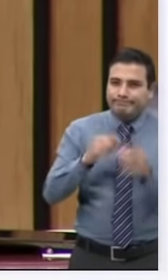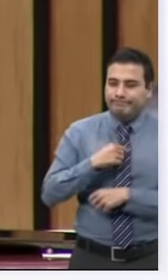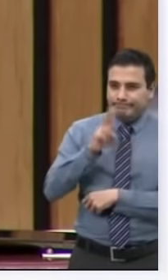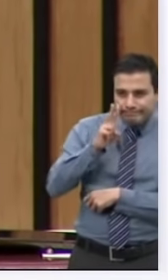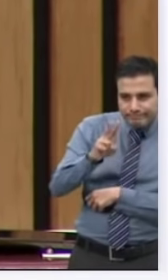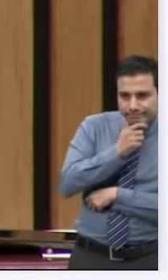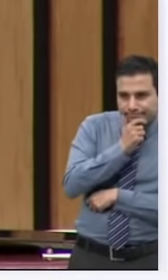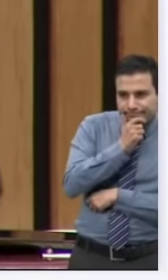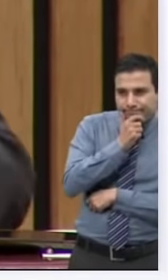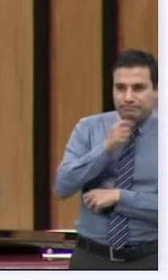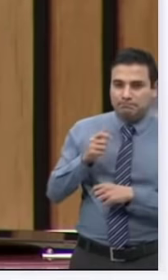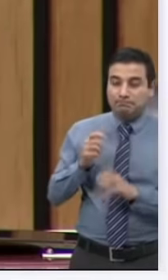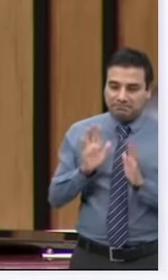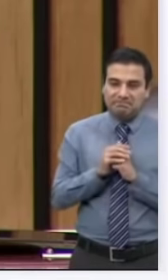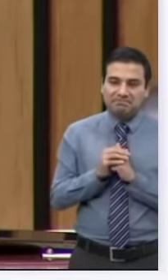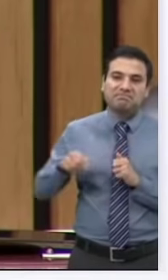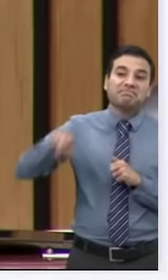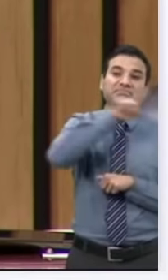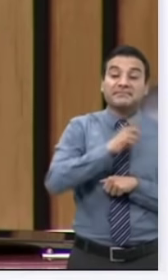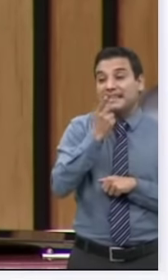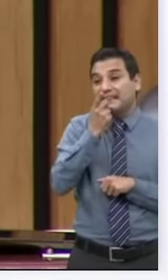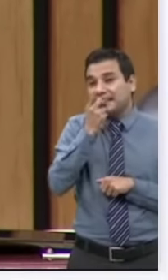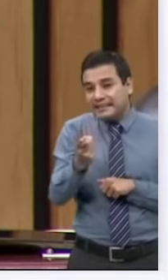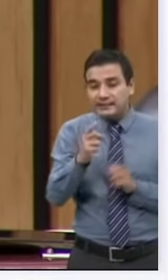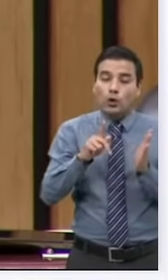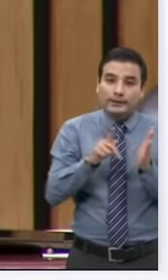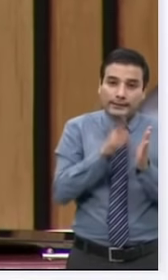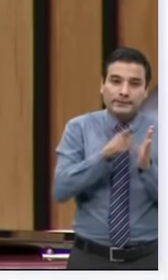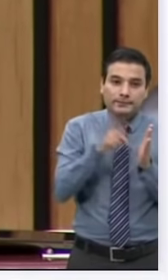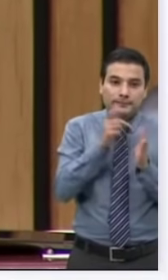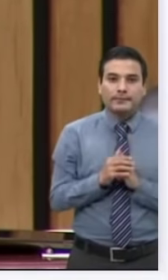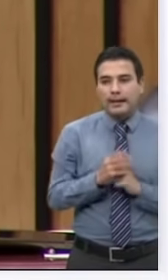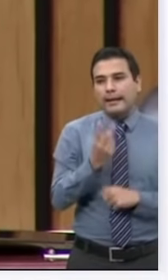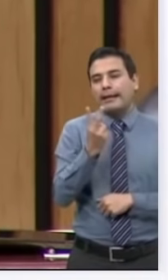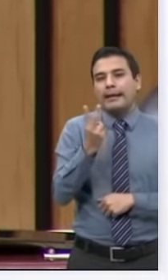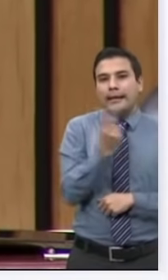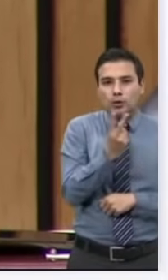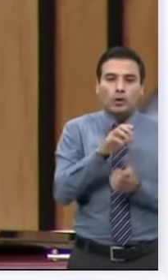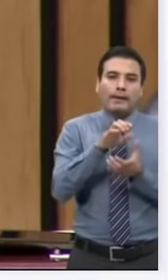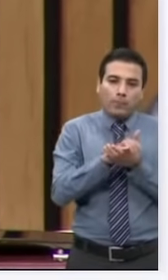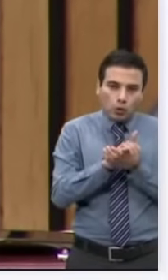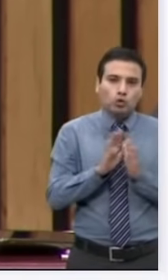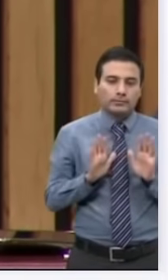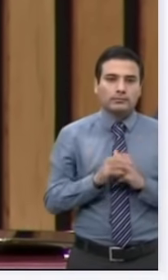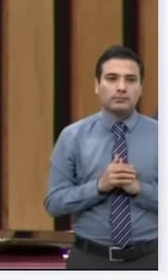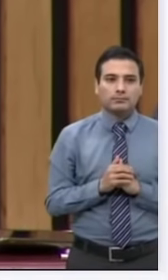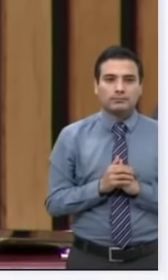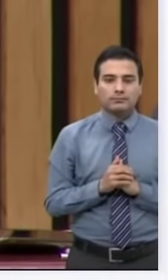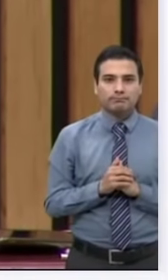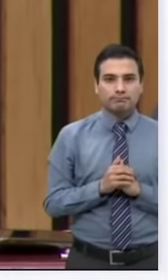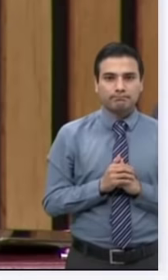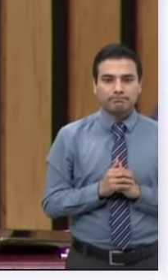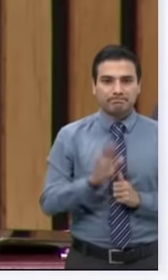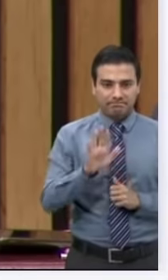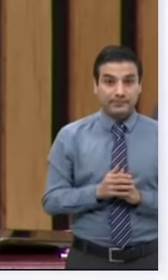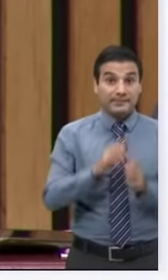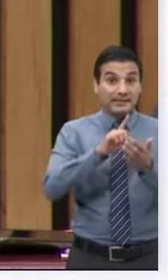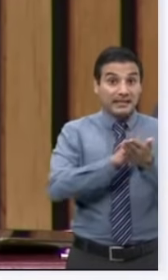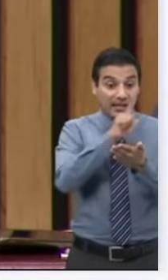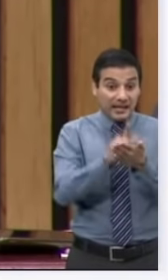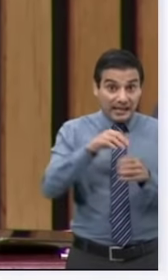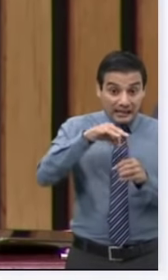frecuencia referencia a la figura matrimonial que por más que busco no encuentra en la legislación